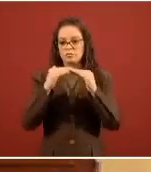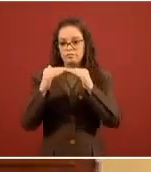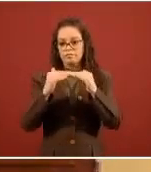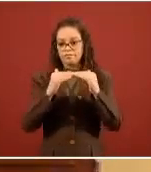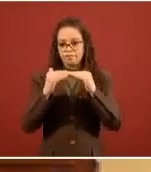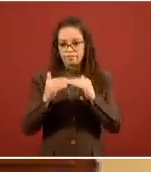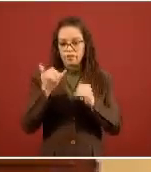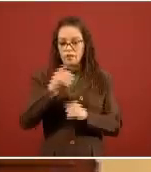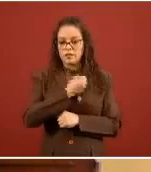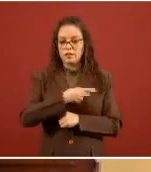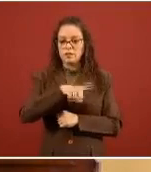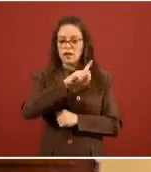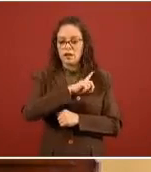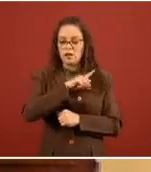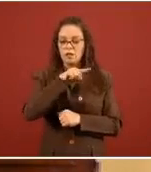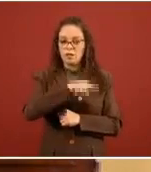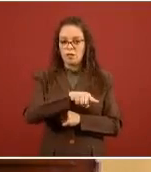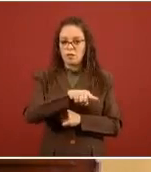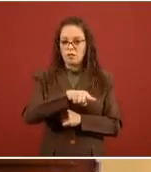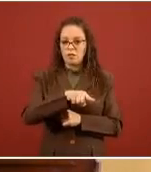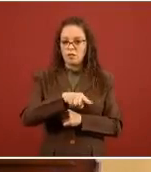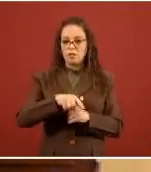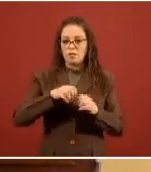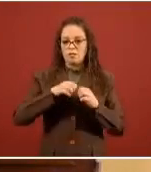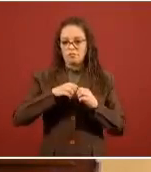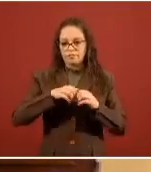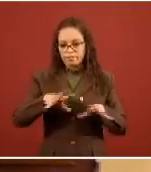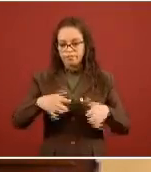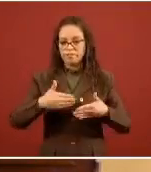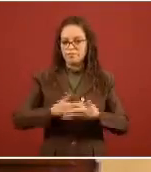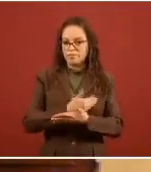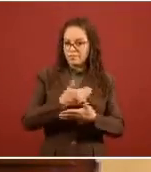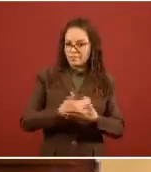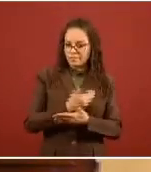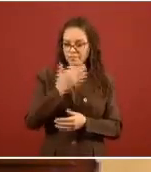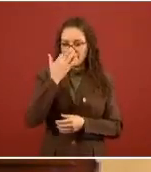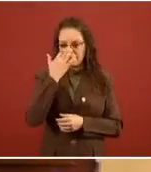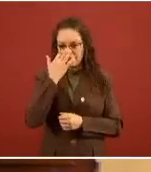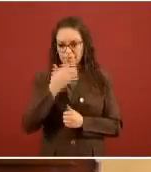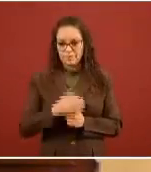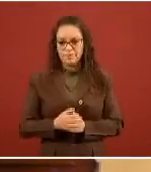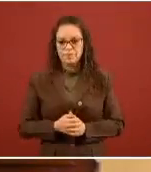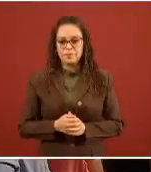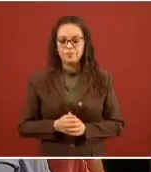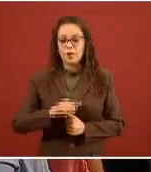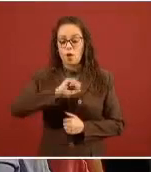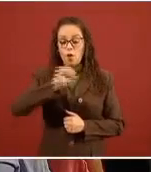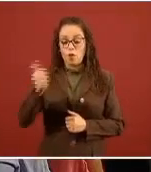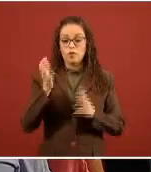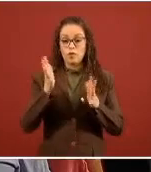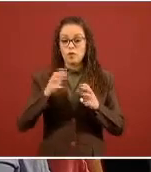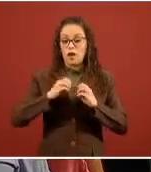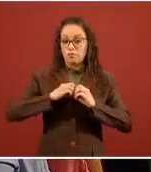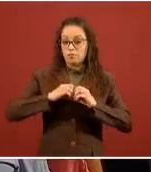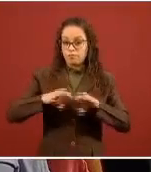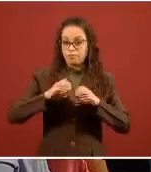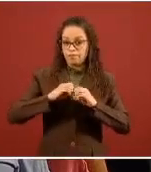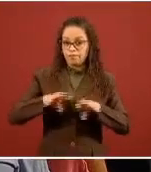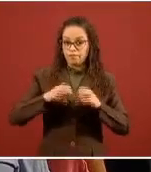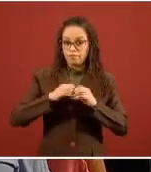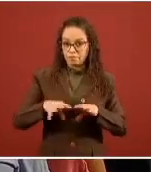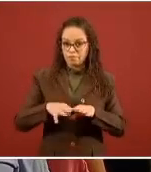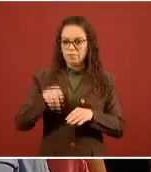Salud Reproductiva, y no es un lineamiento aislado a los otros lineamientos que se han publicado, es un lineamiento